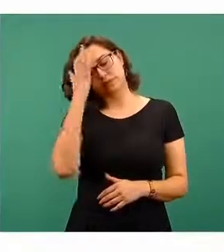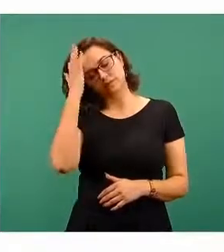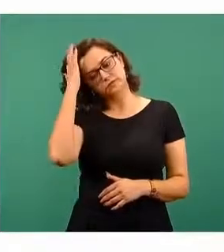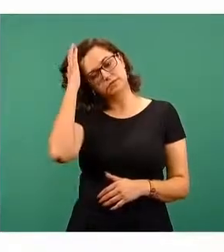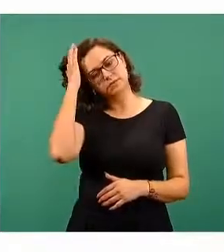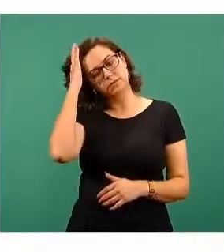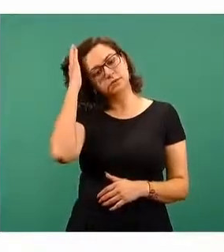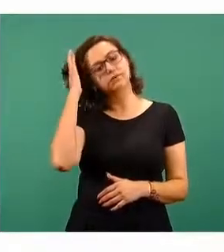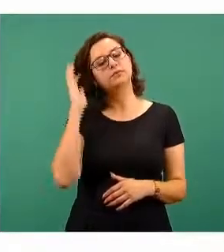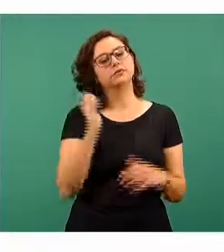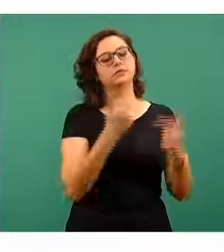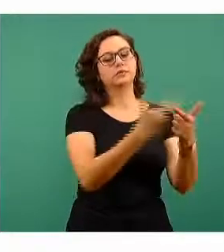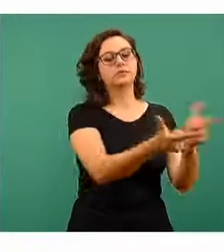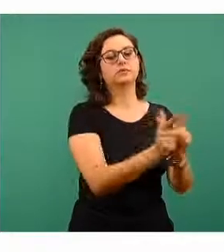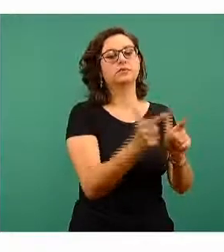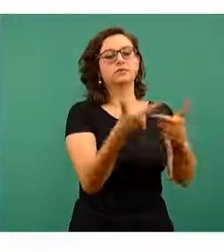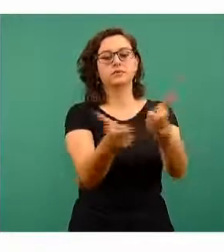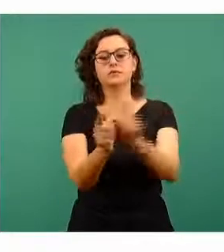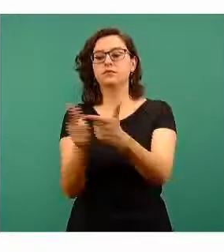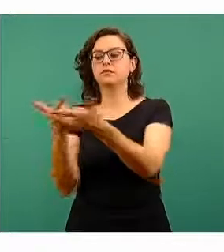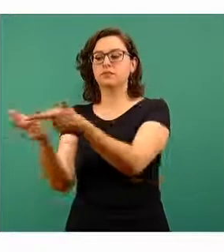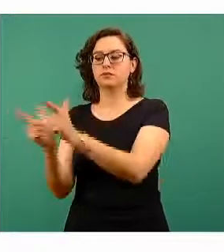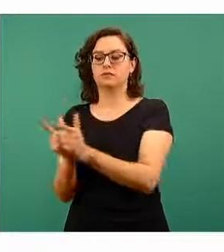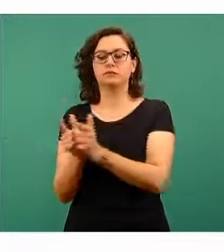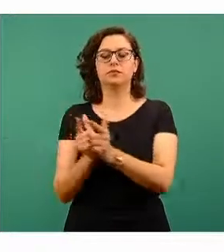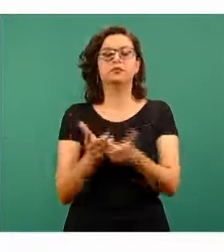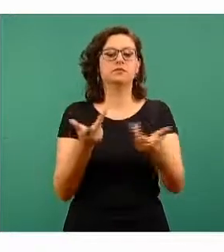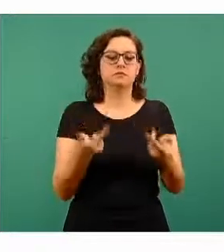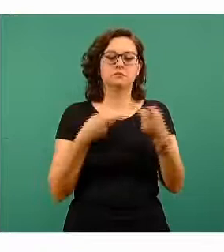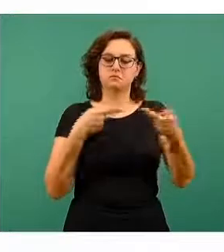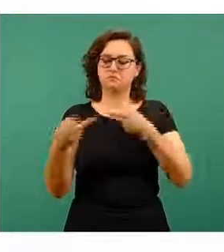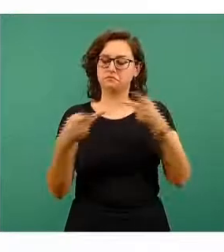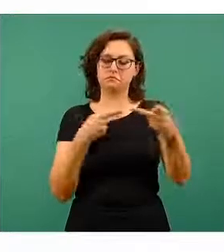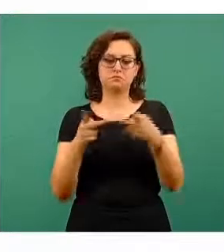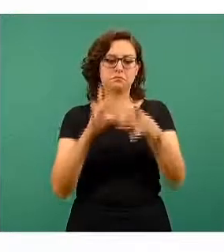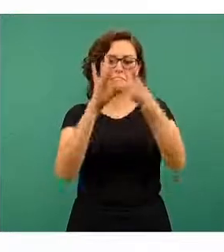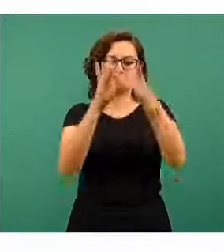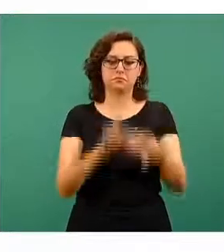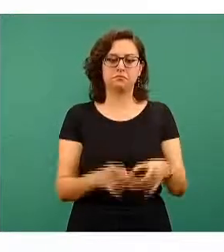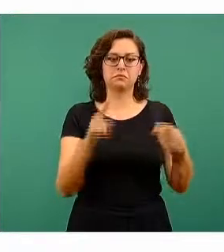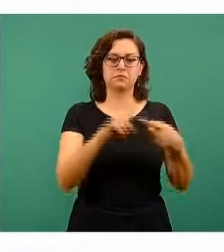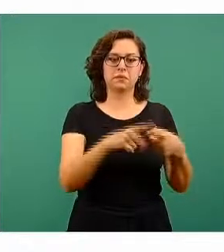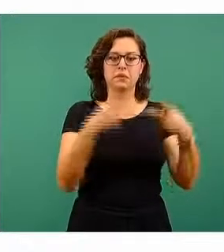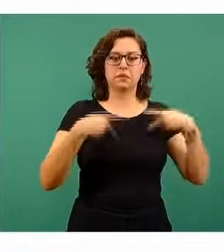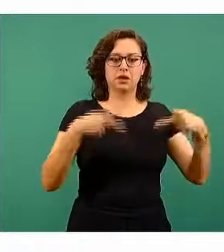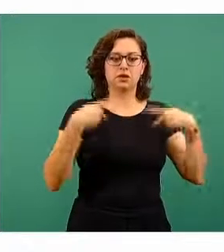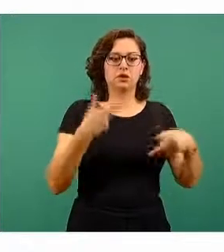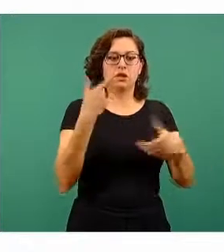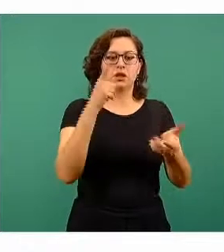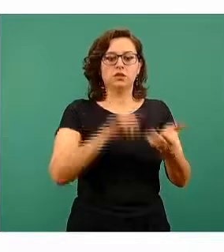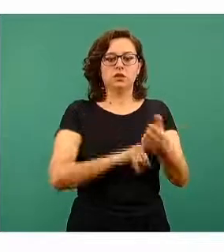Aquí están los grupos poblacionales definidos por el propio plan: personal de salud,